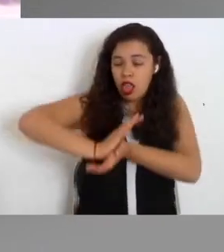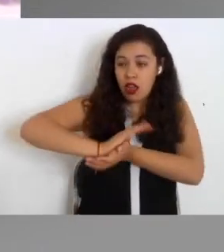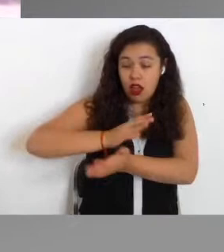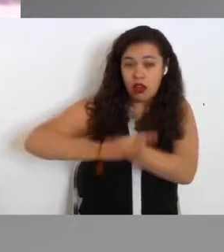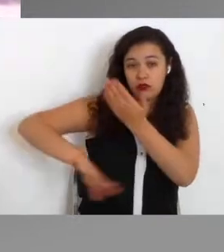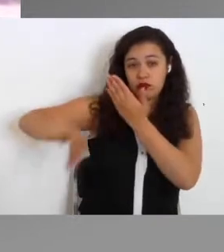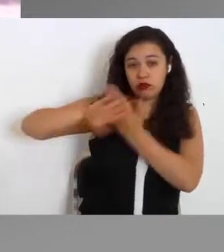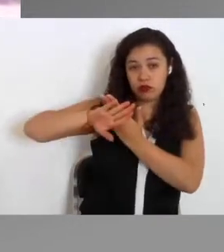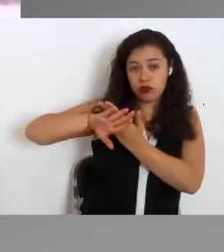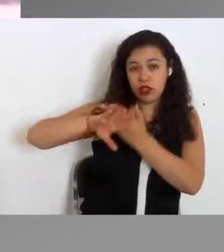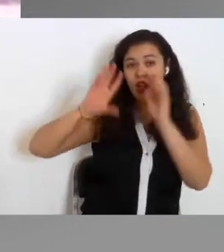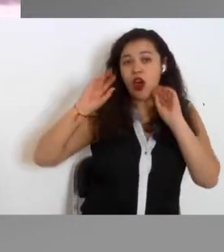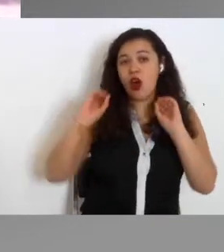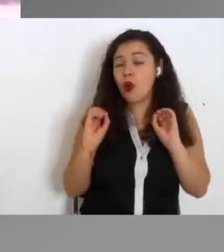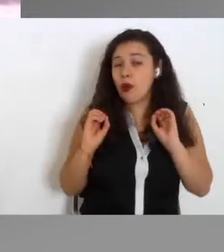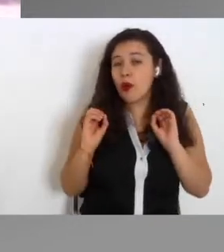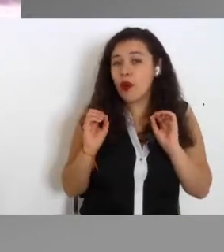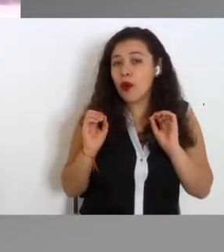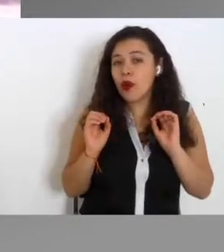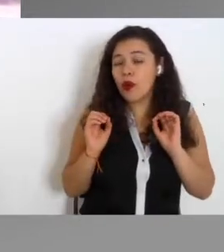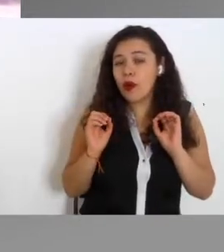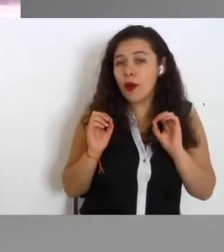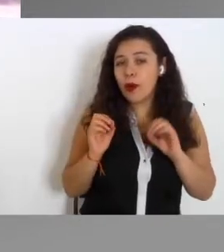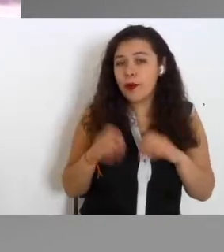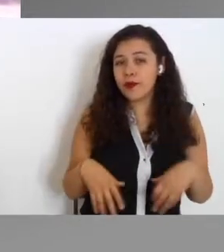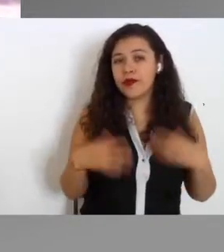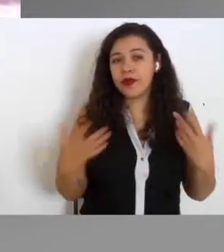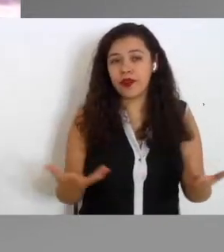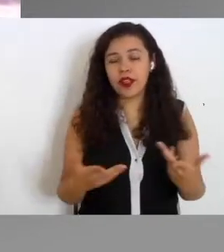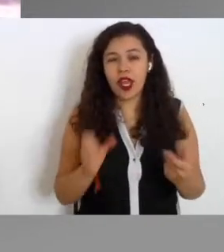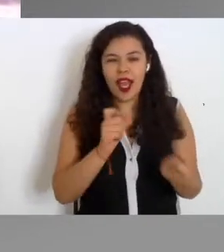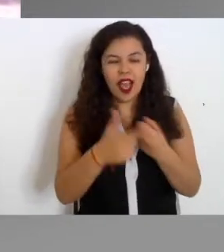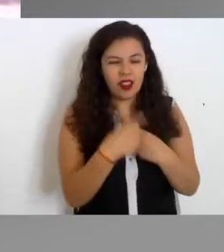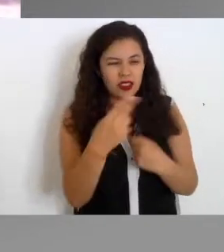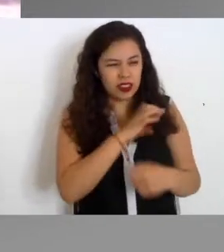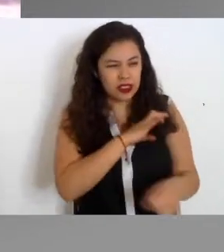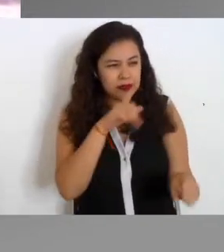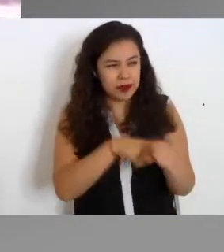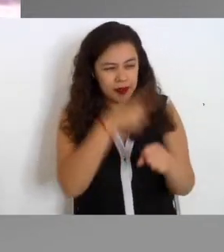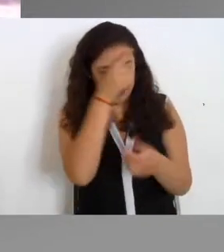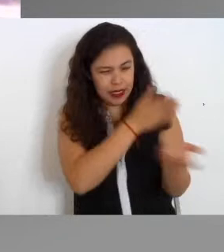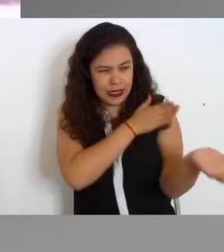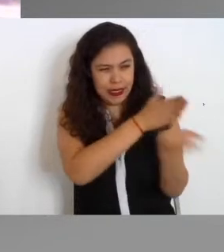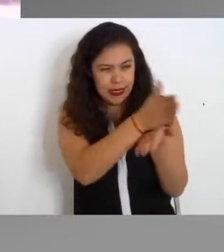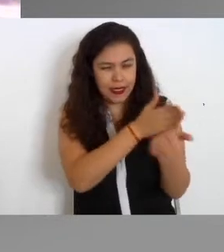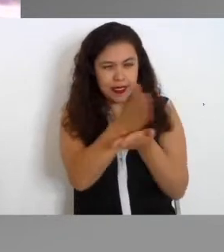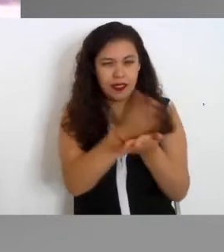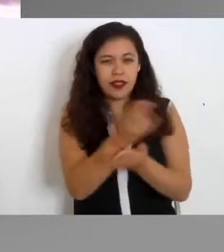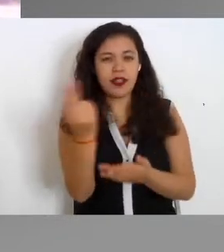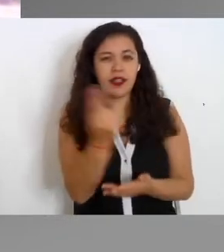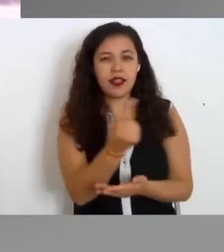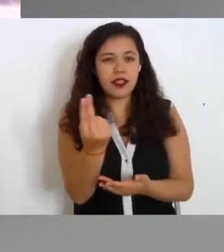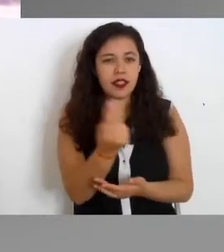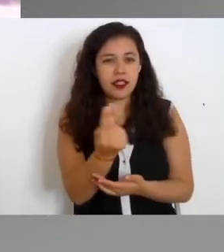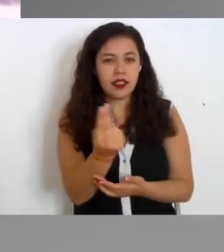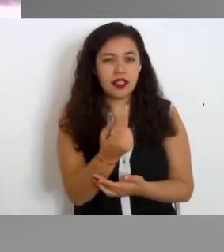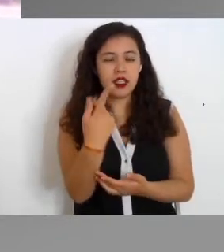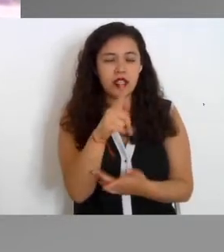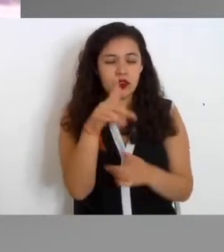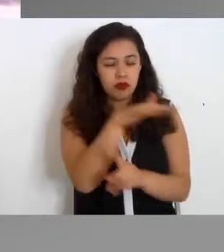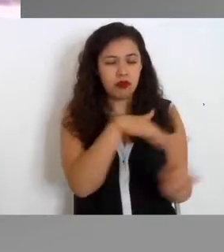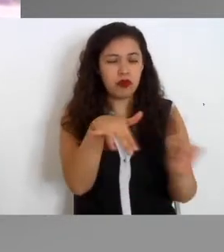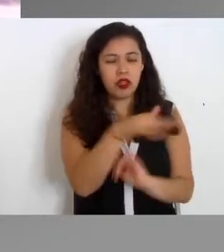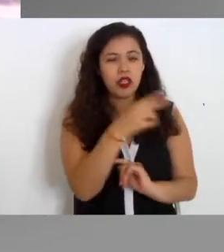ustedes observen que hay alguna necesidad especial de accesibilidad en cualquiera de sus ámbitos o en